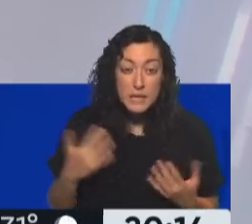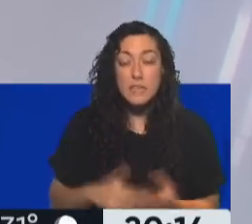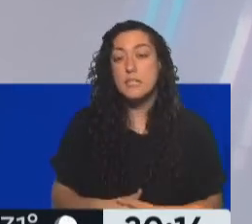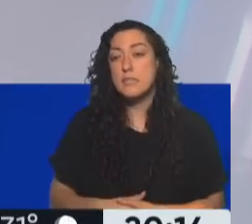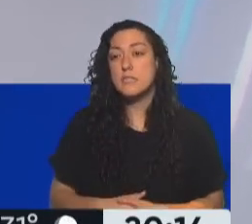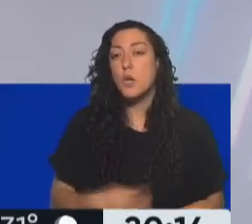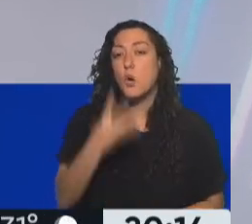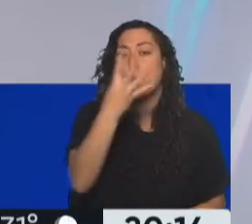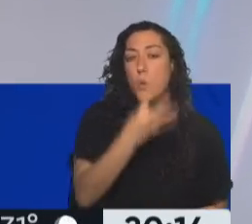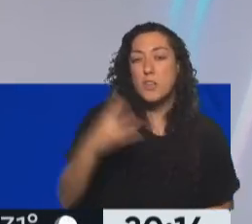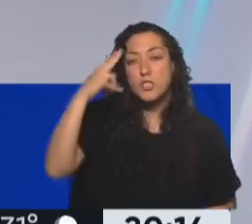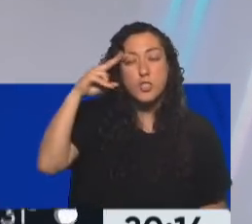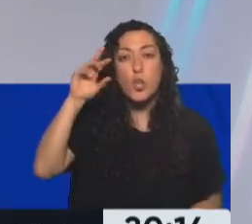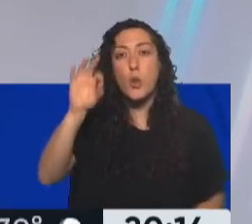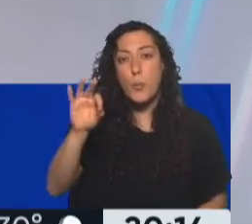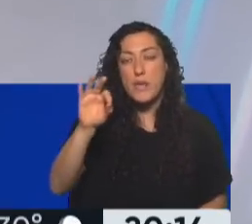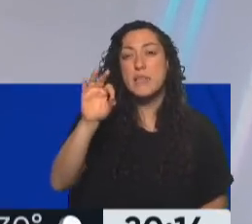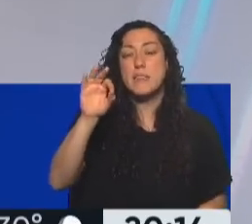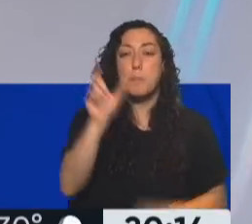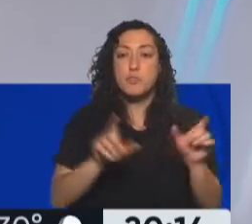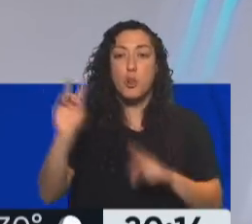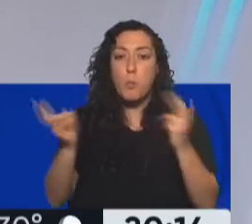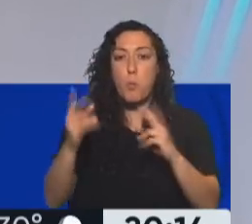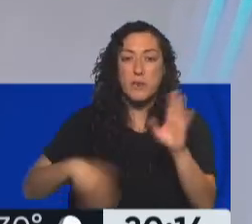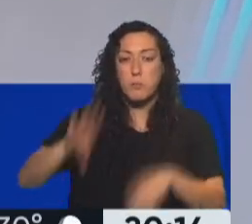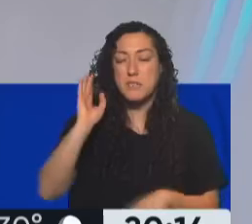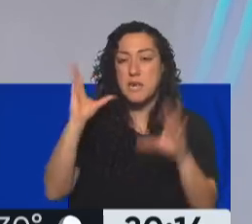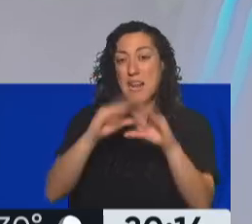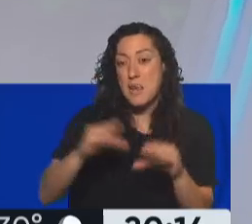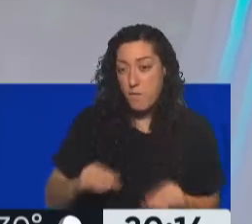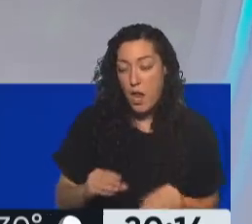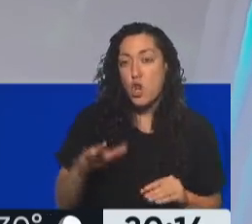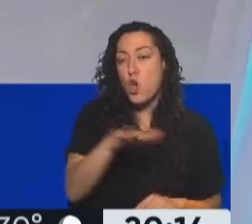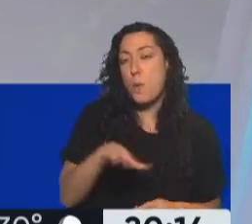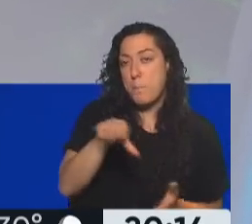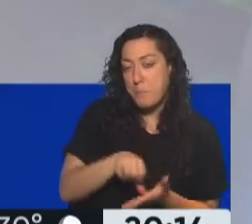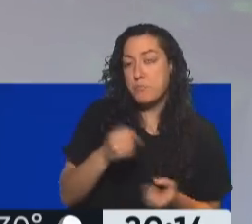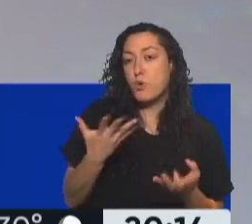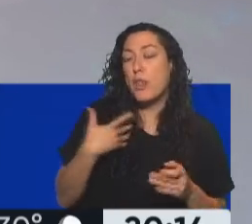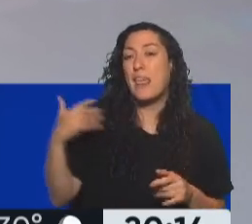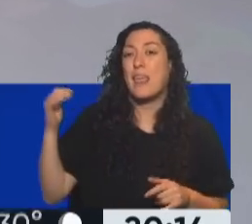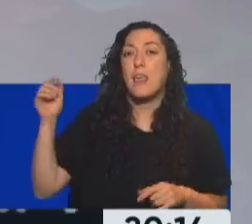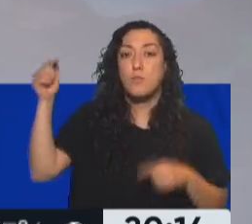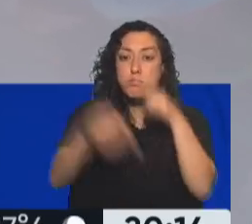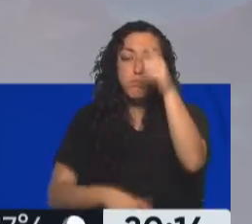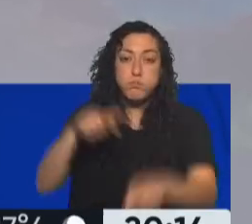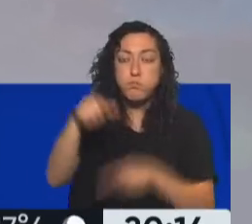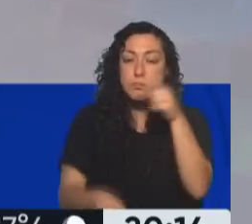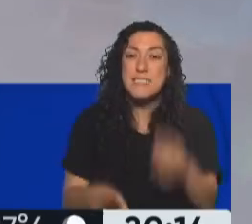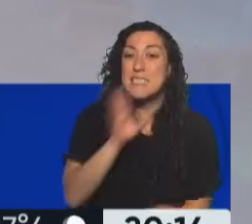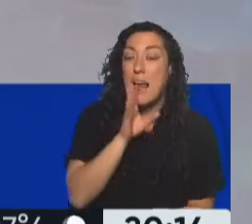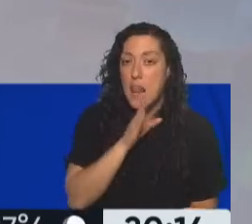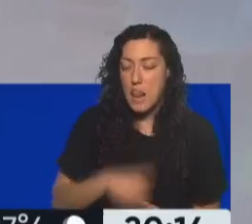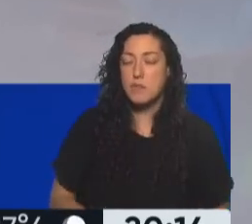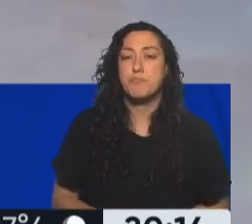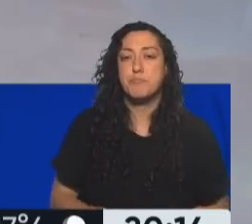de 490 los muertos en Líbano por los ataques aéreos de Israel. A su vez